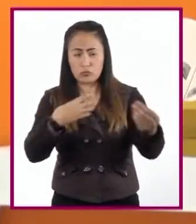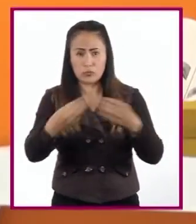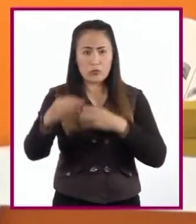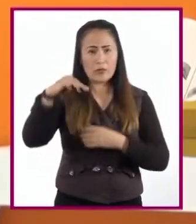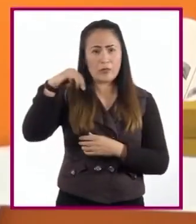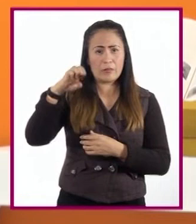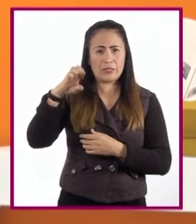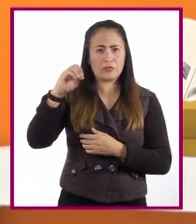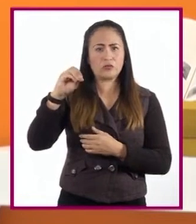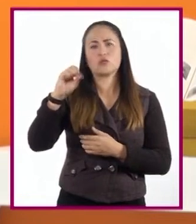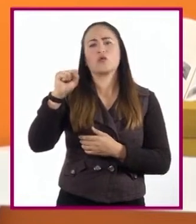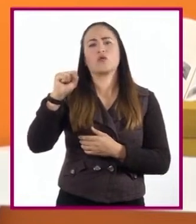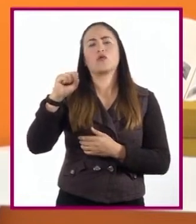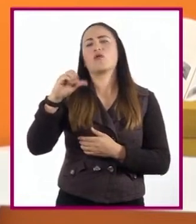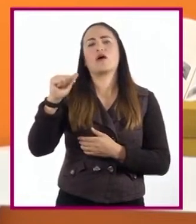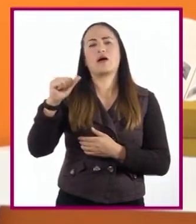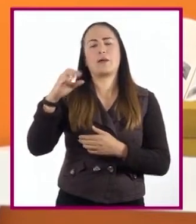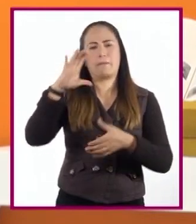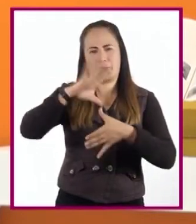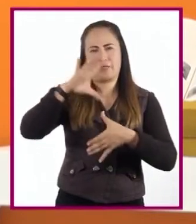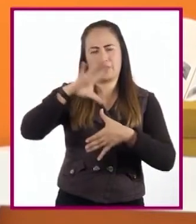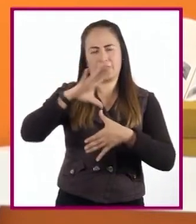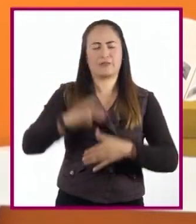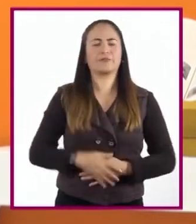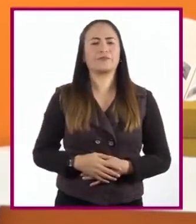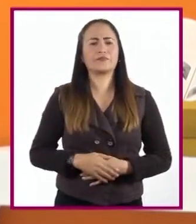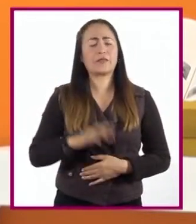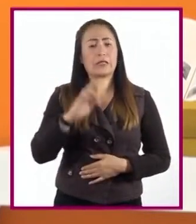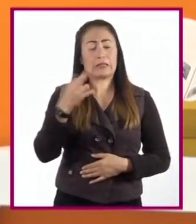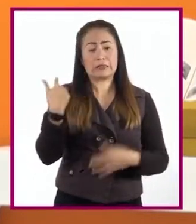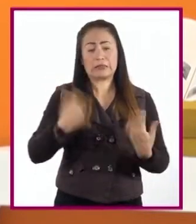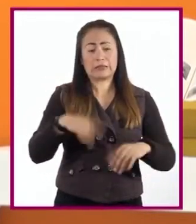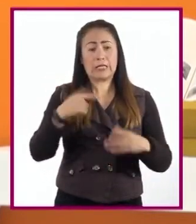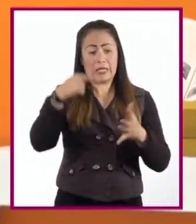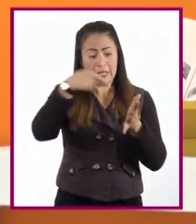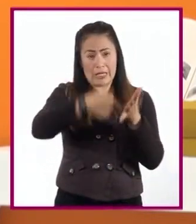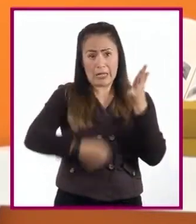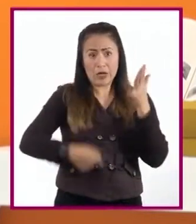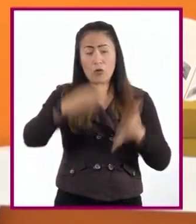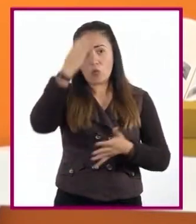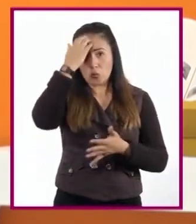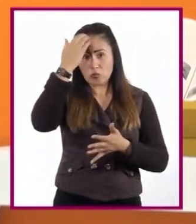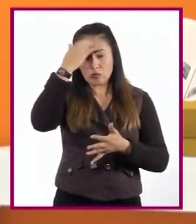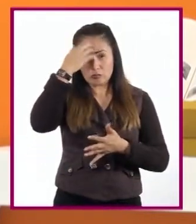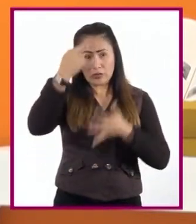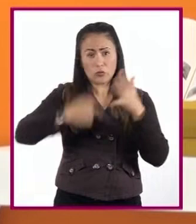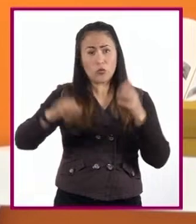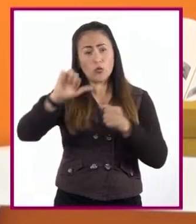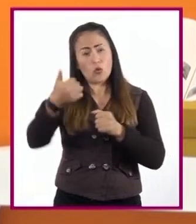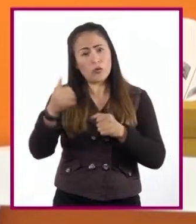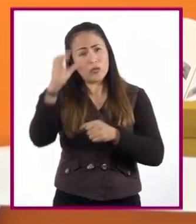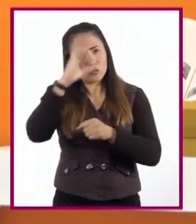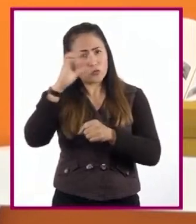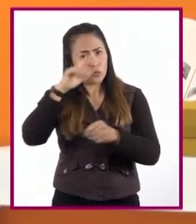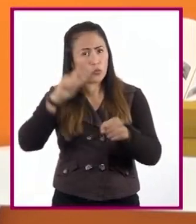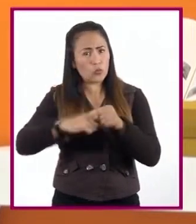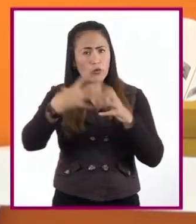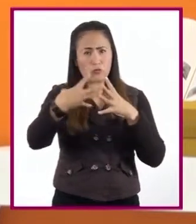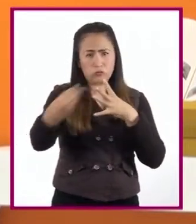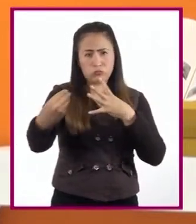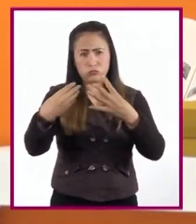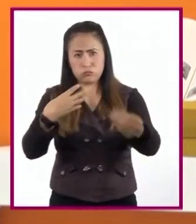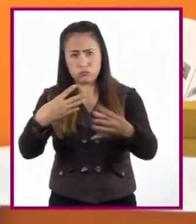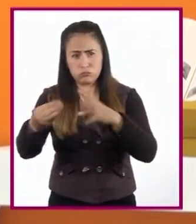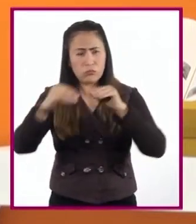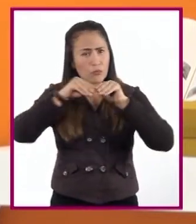mesoamericanas. Imaginen los aportes que esta civilización dio al desarrollo de las grandes culturas que hoy día conocemos todos